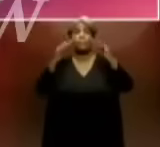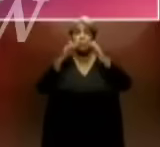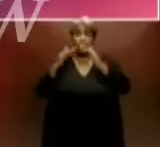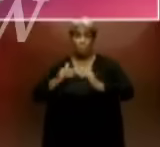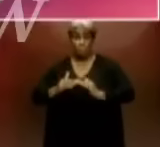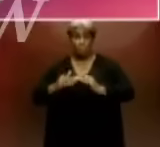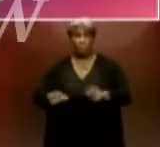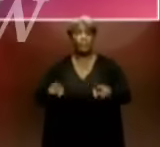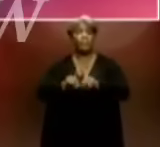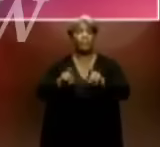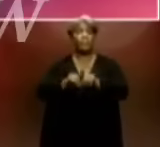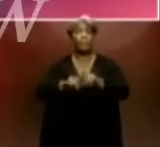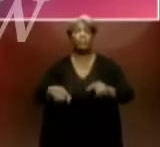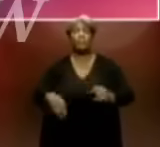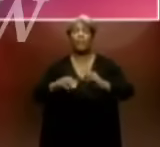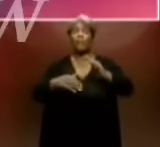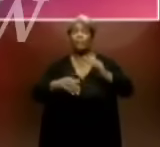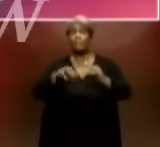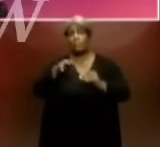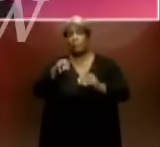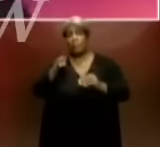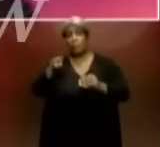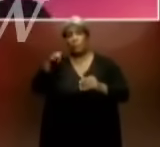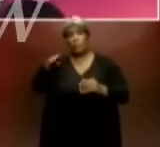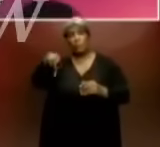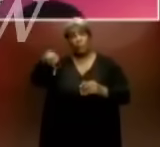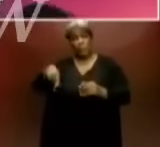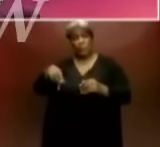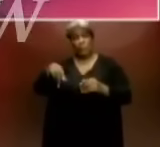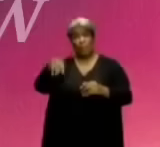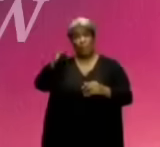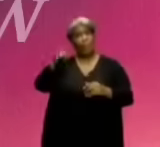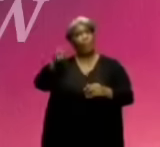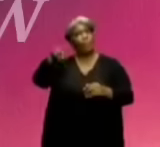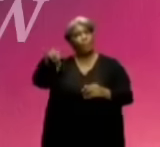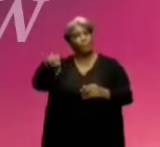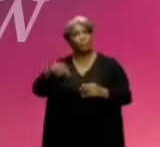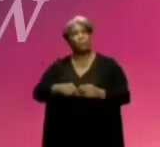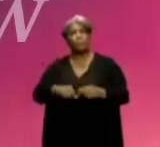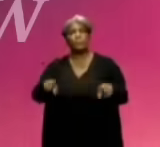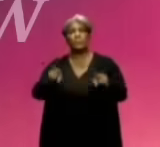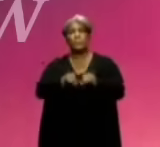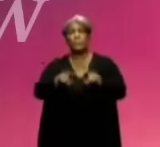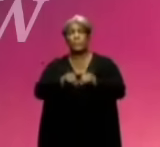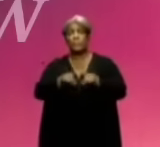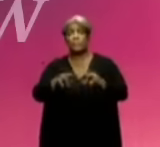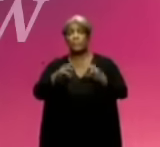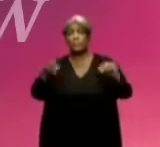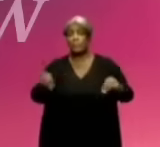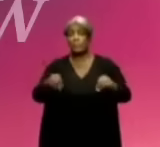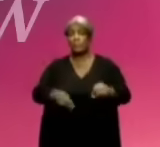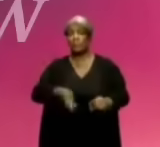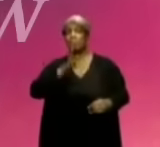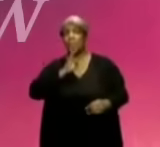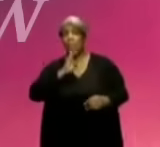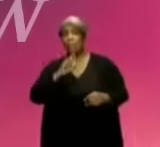después entonces entraría Obras Públicas y entraría la CAS también, para atenderlos.